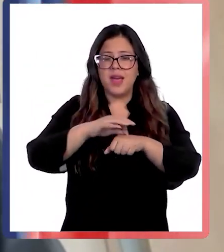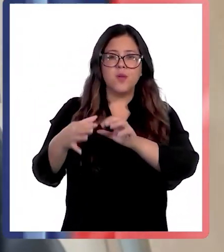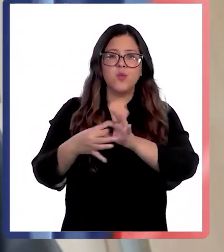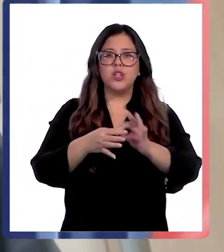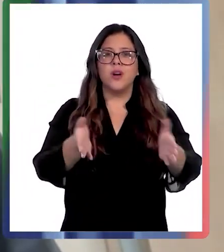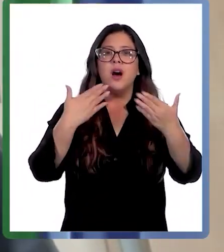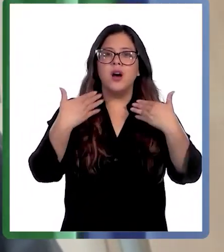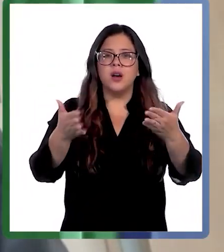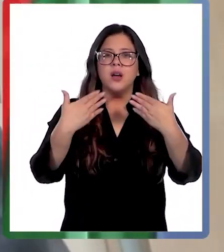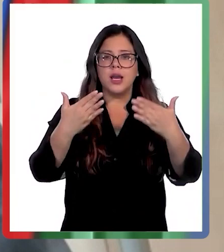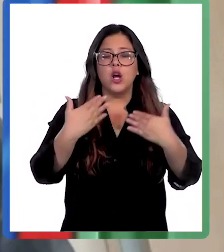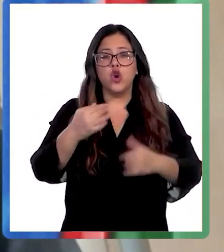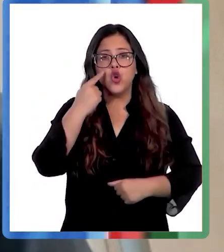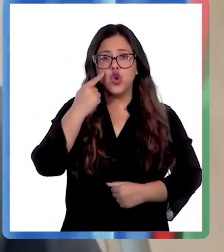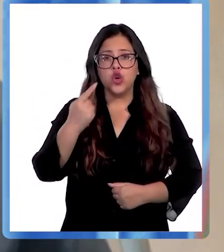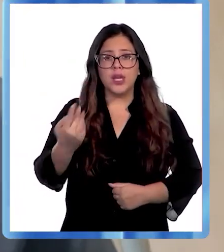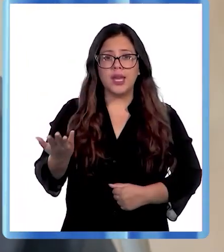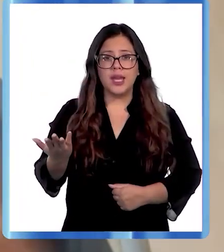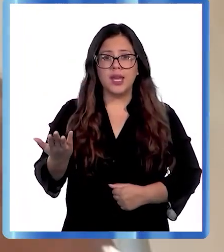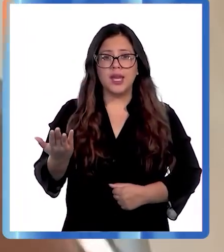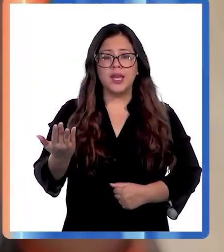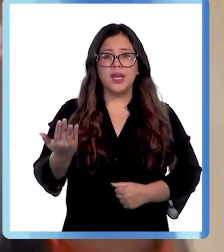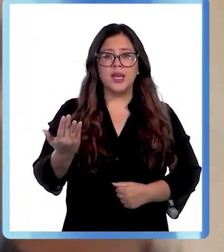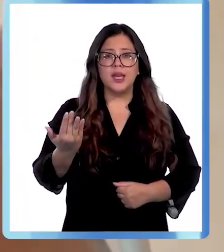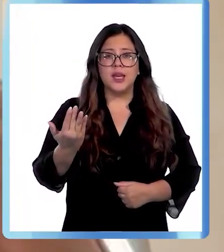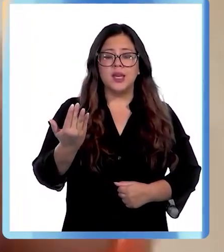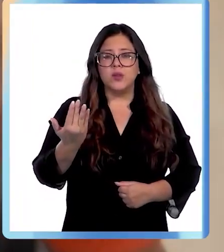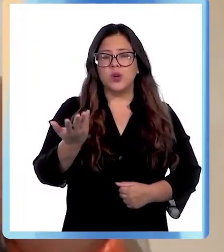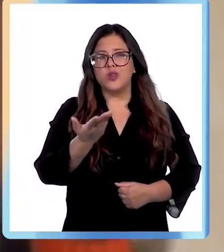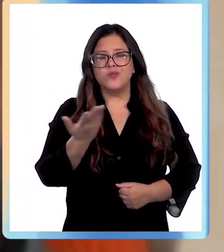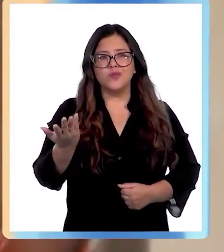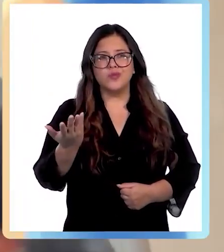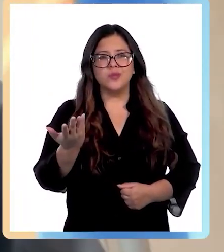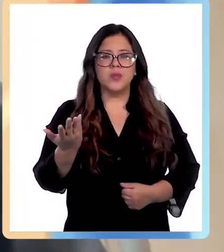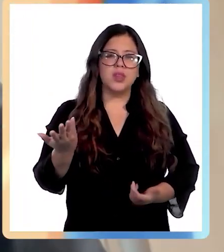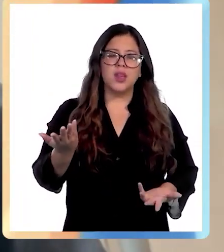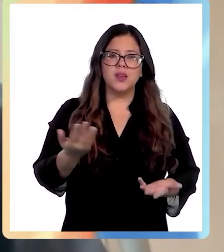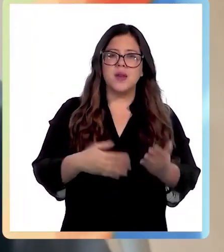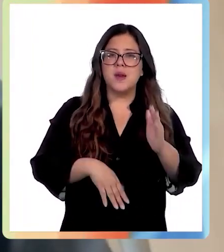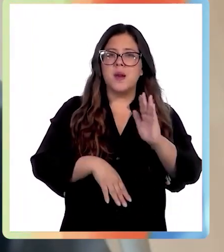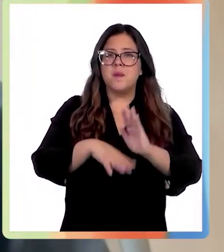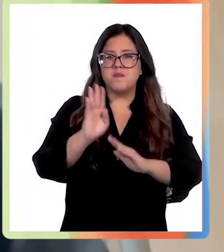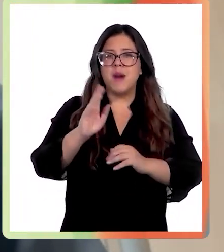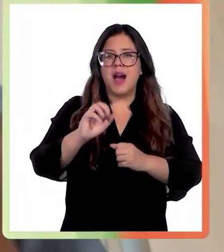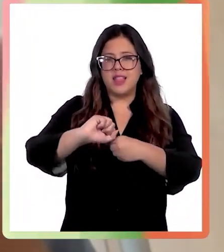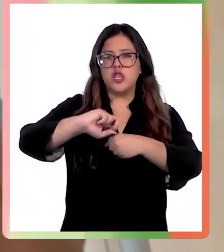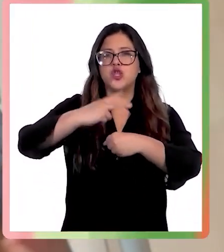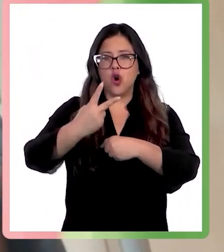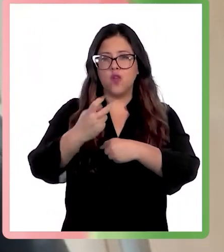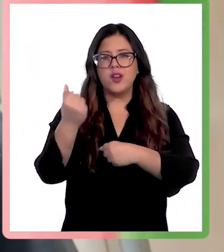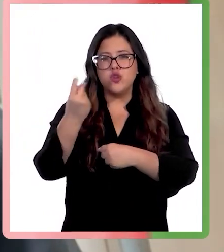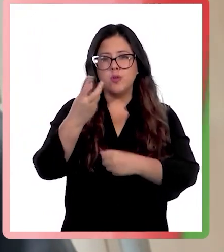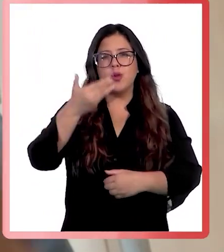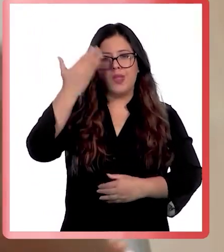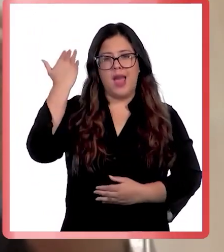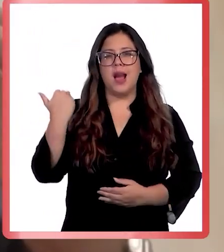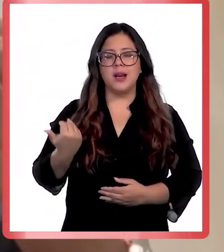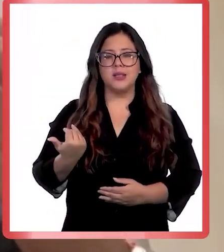De hecho, se habla de casi duplicar, o sea, mucho más del doble de las cifras que se habían registrado